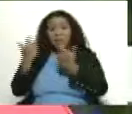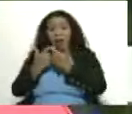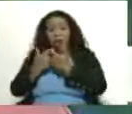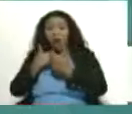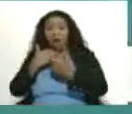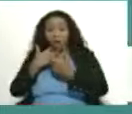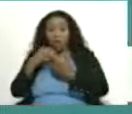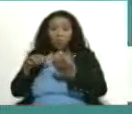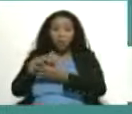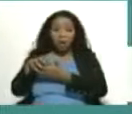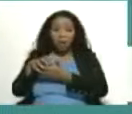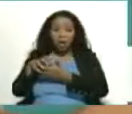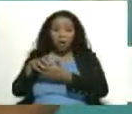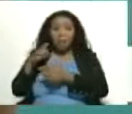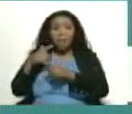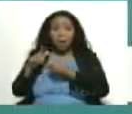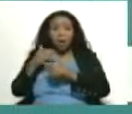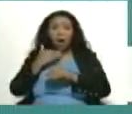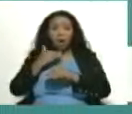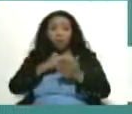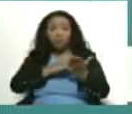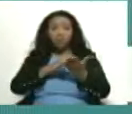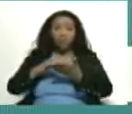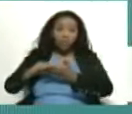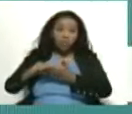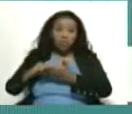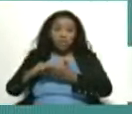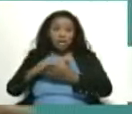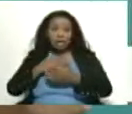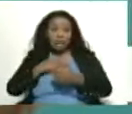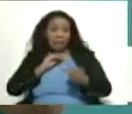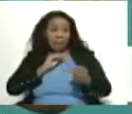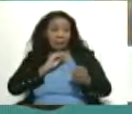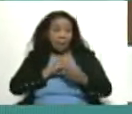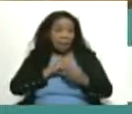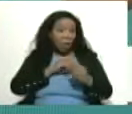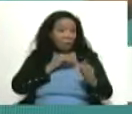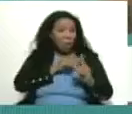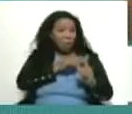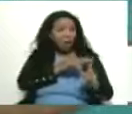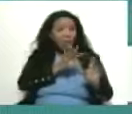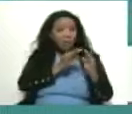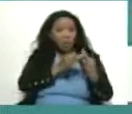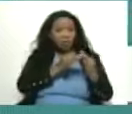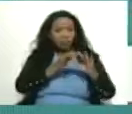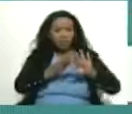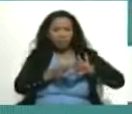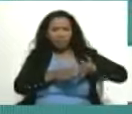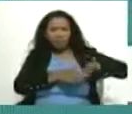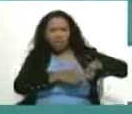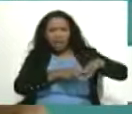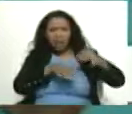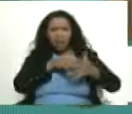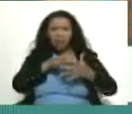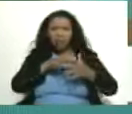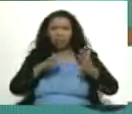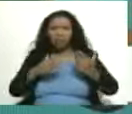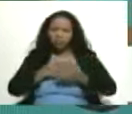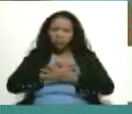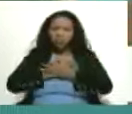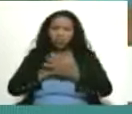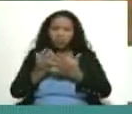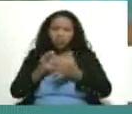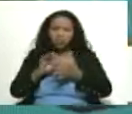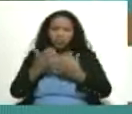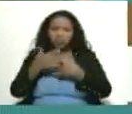que siempre la hay, pero pasa algo, alguien se trata de meter con la familia y la familia deja a un lado los problemas y se une, se abraza para